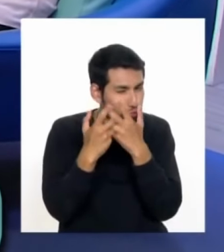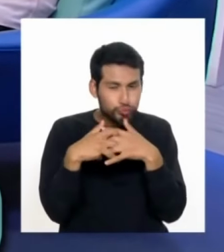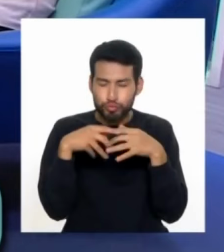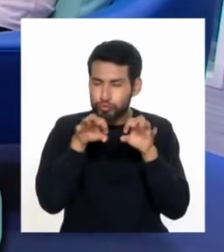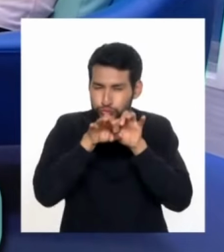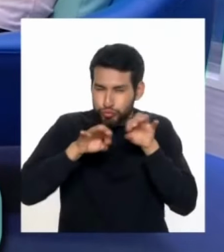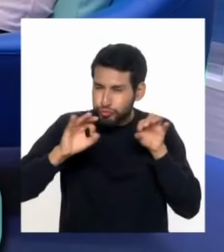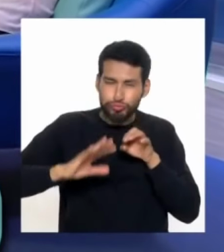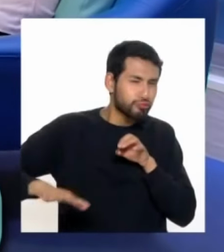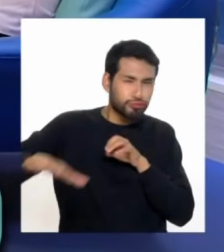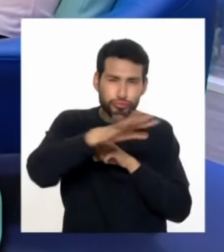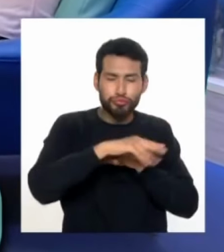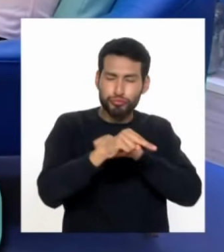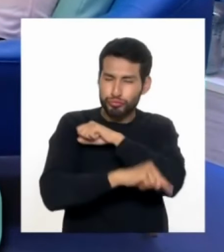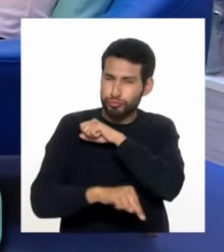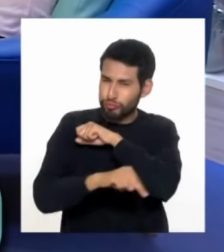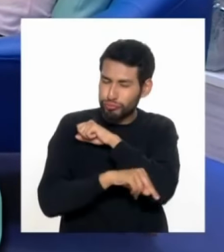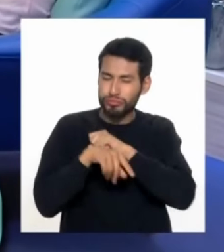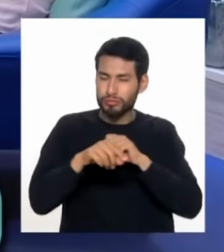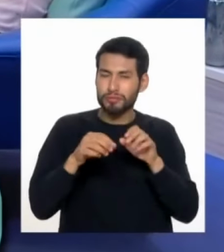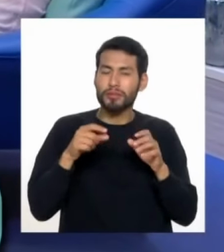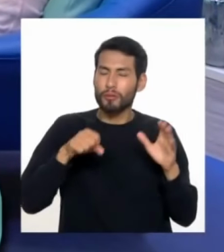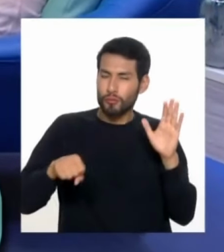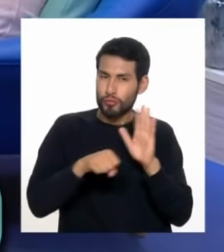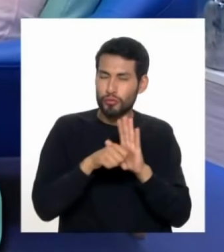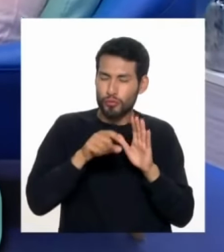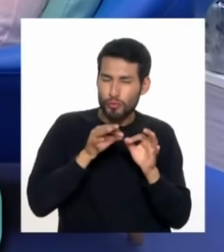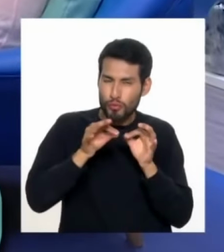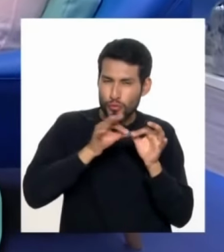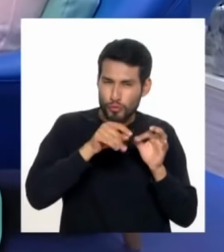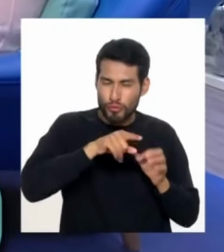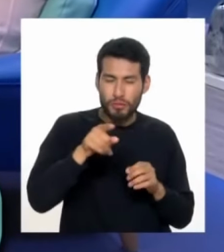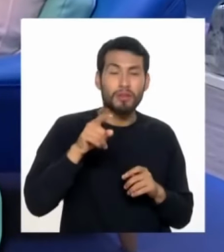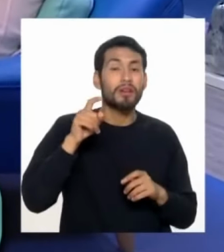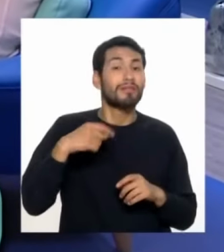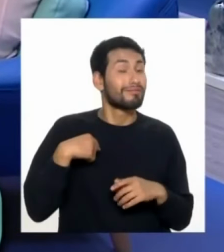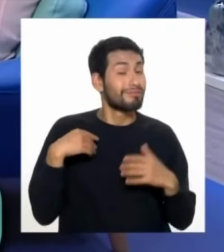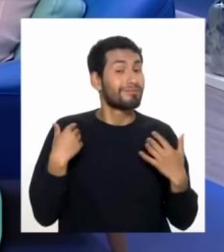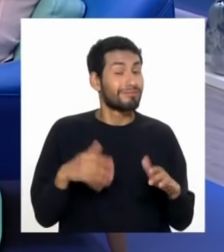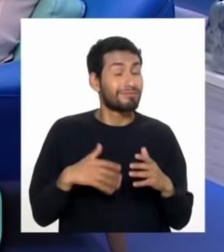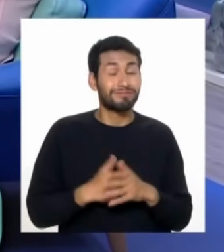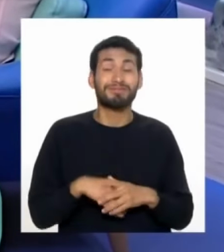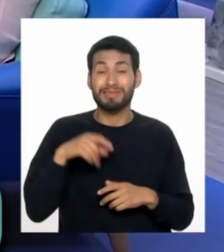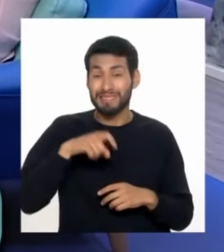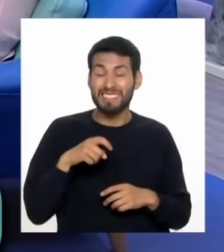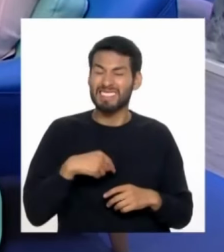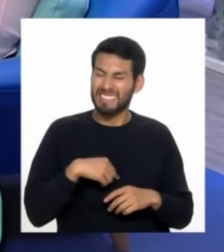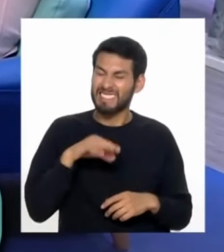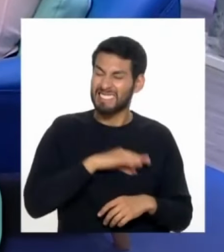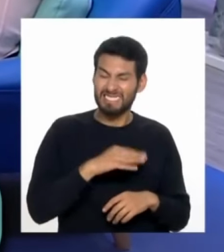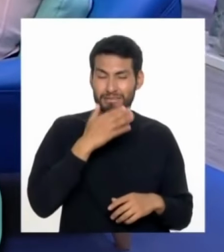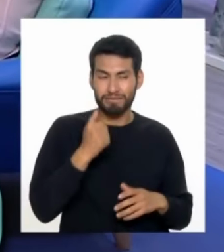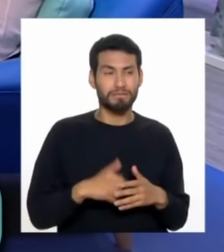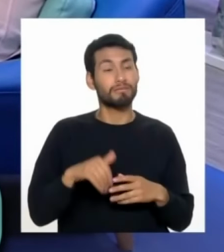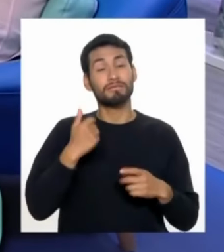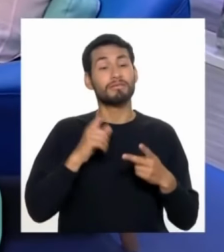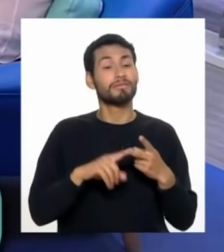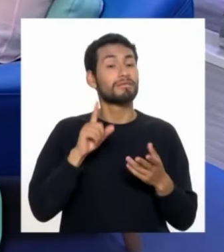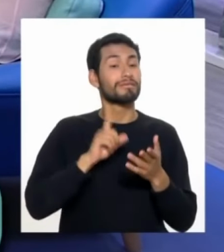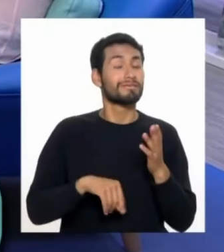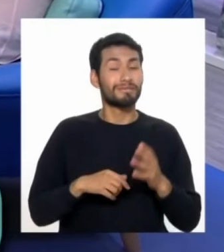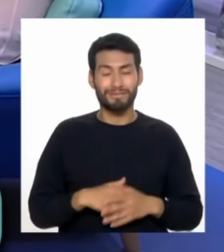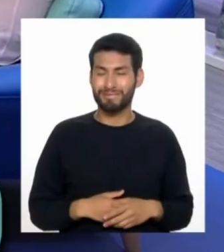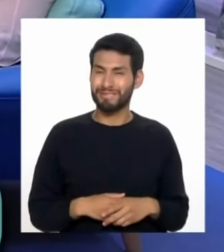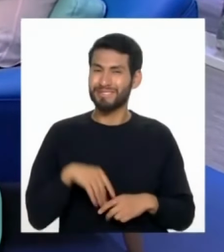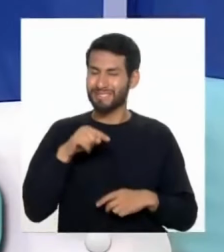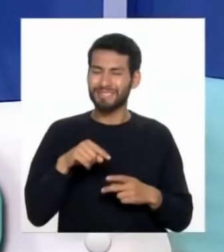nacional, que debe alcanzar a llegar a las regiones, y ahí tenemos una gran necesidad de poder aprovecharla mejor, ¿no? Y otra es justamente que